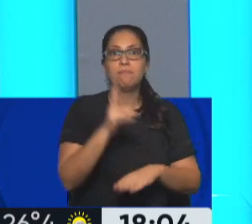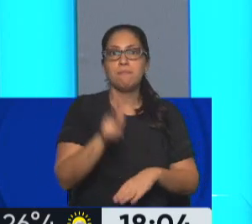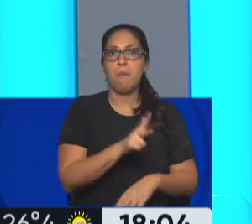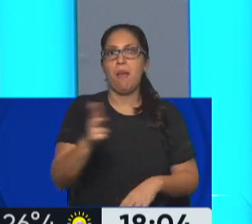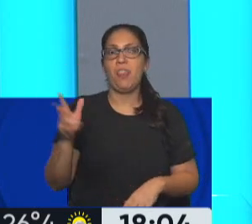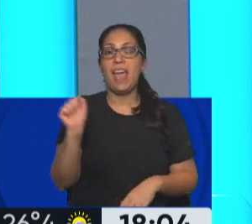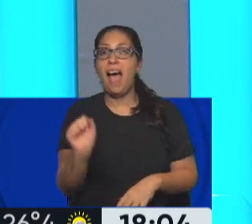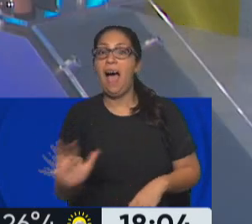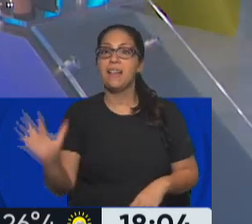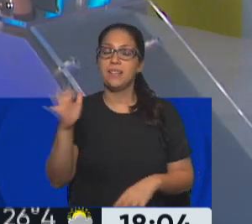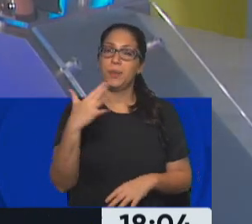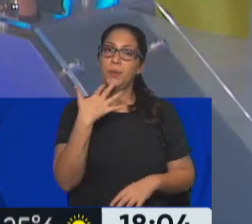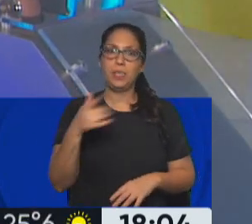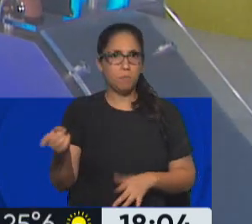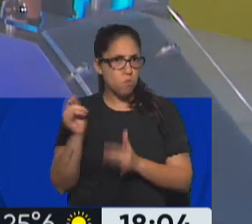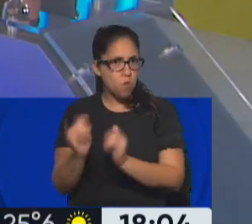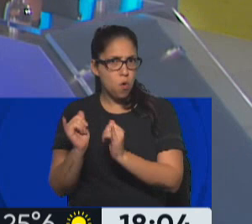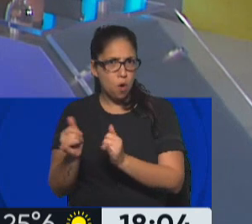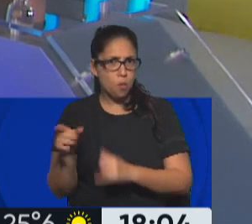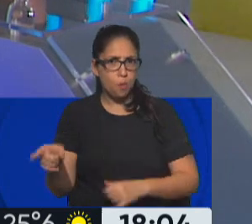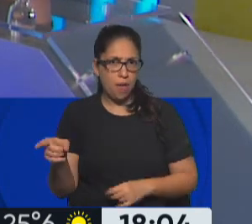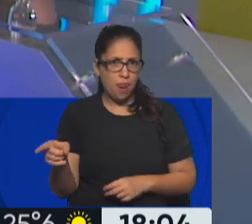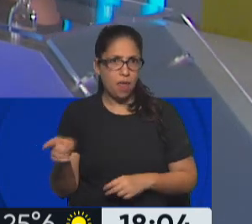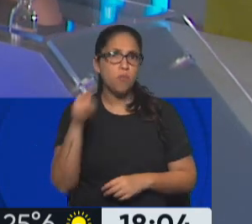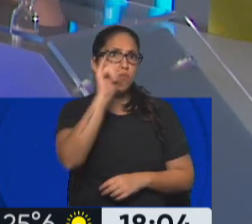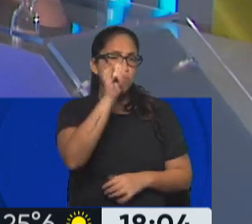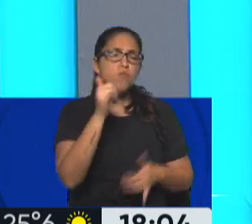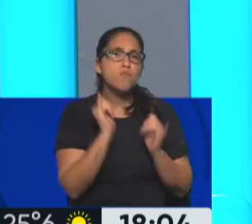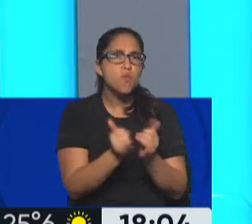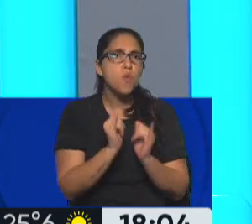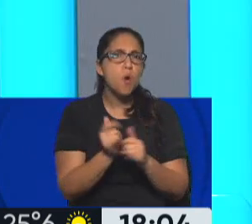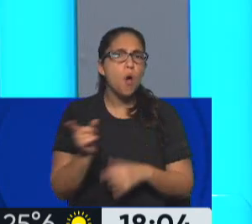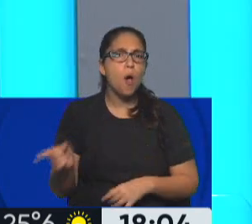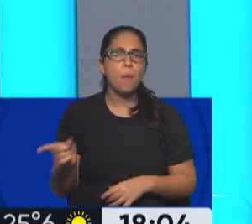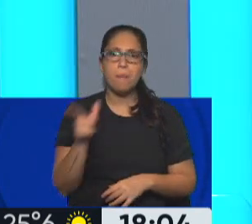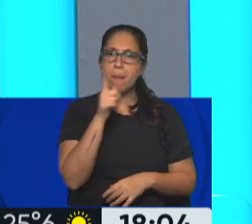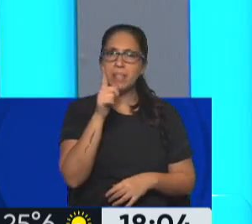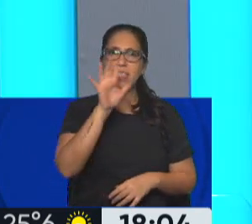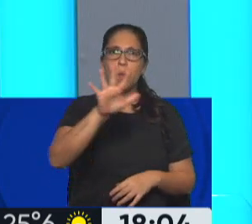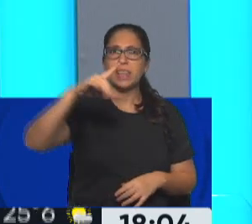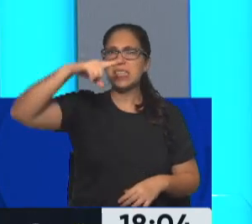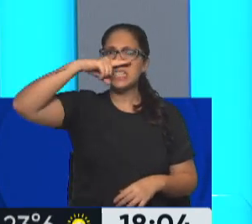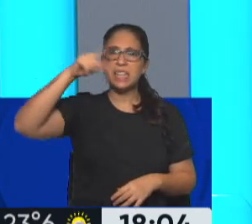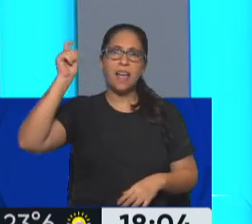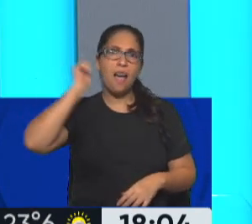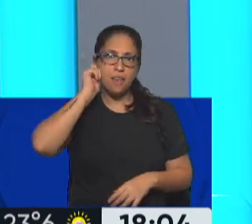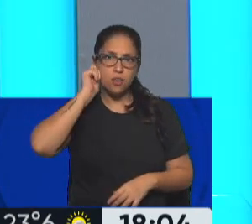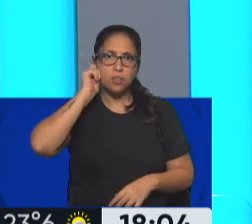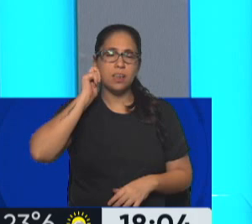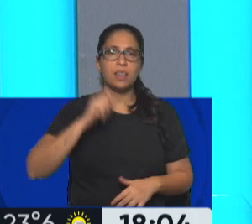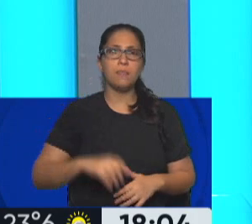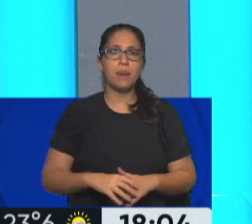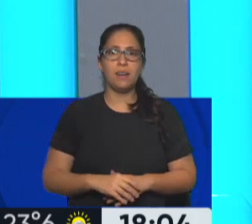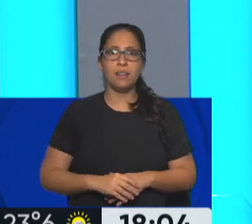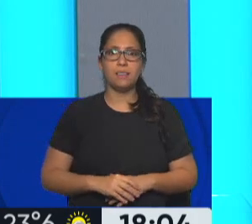¿no? De un país asiático. Leticia, muy joven también. Muy joven, esto, Pablo, creo que es 57 años, si no me falla ahora. Exactamente.